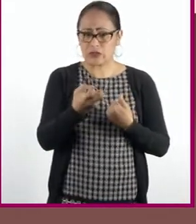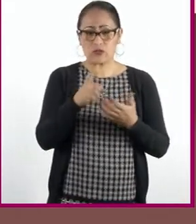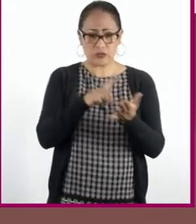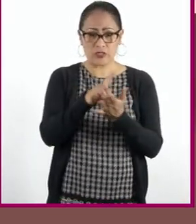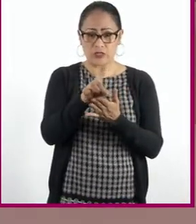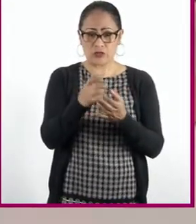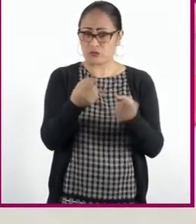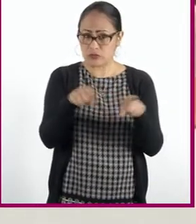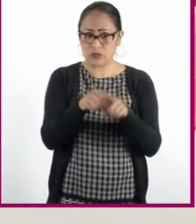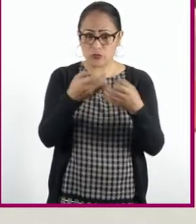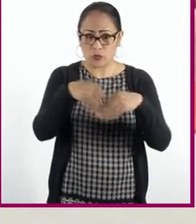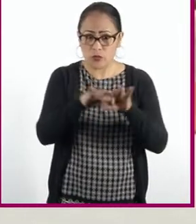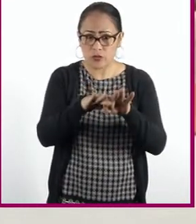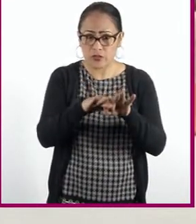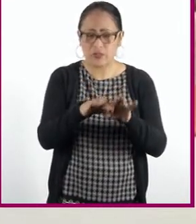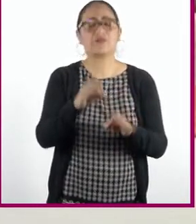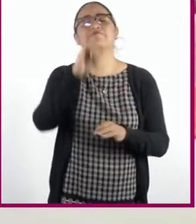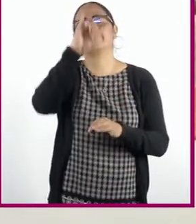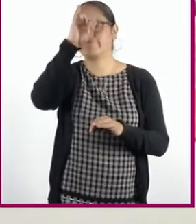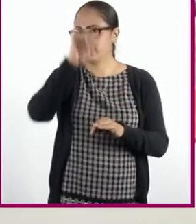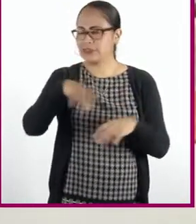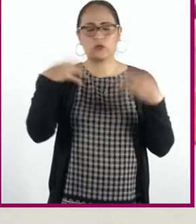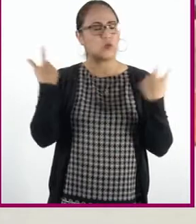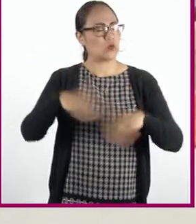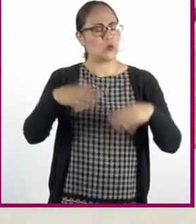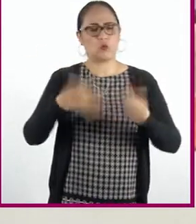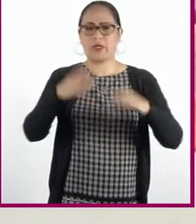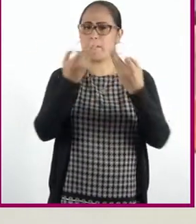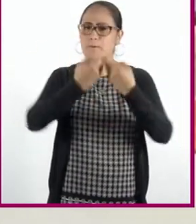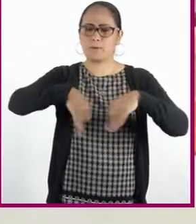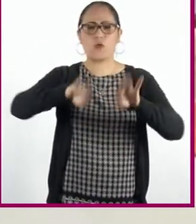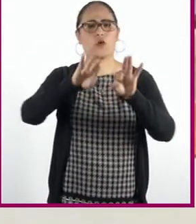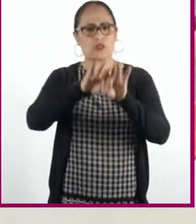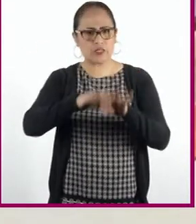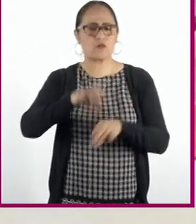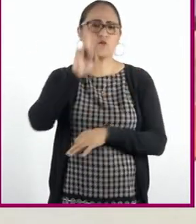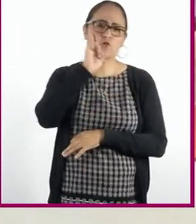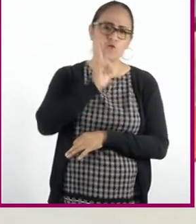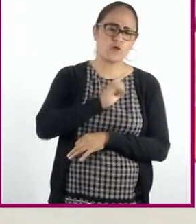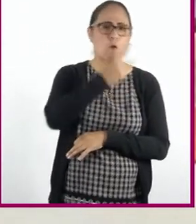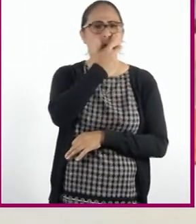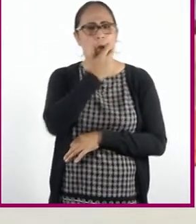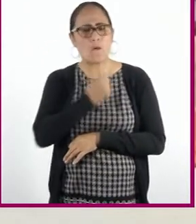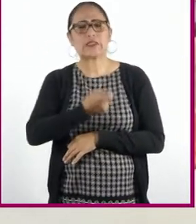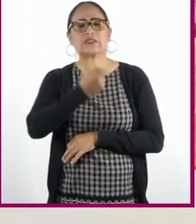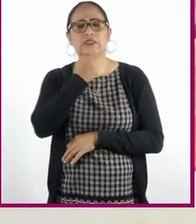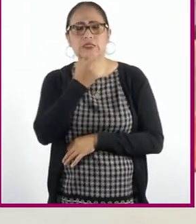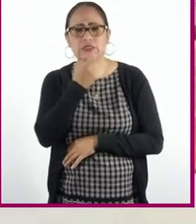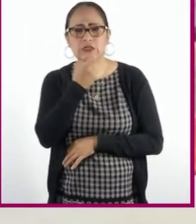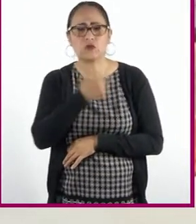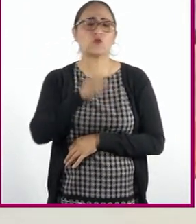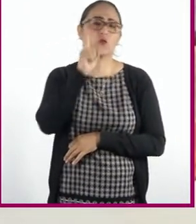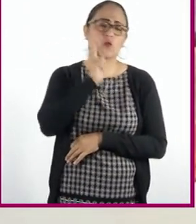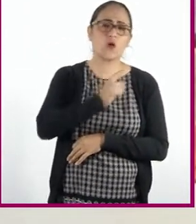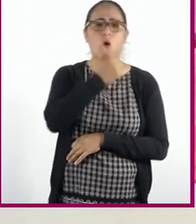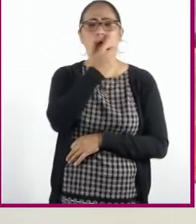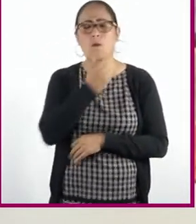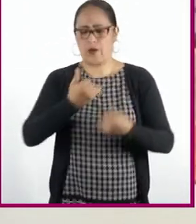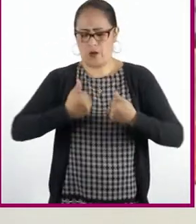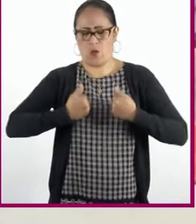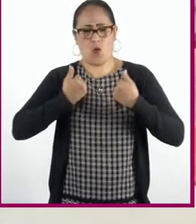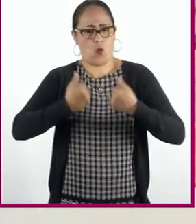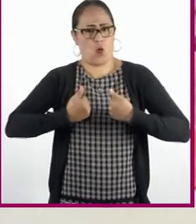importante? Tienen un lugar importantísimo. Las niñas y los niños y los y las jóvenes tienen